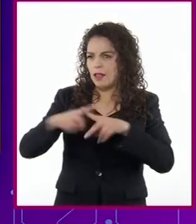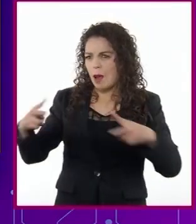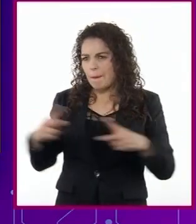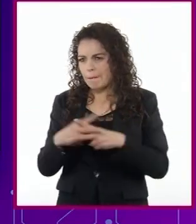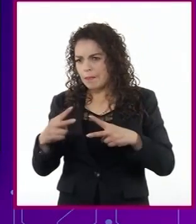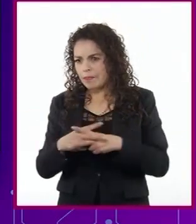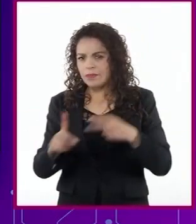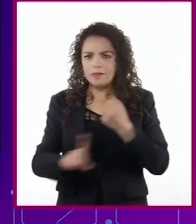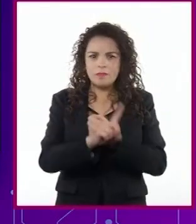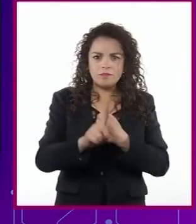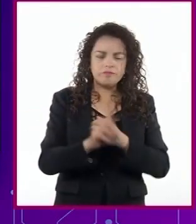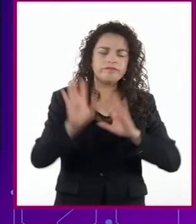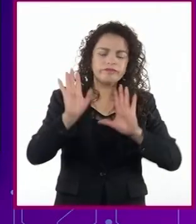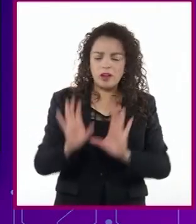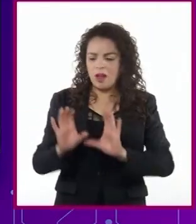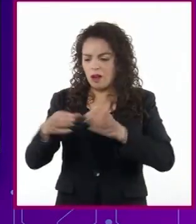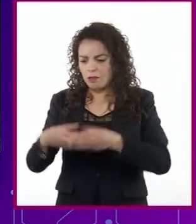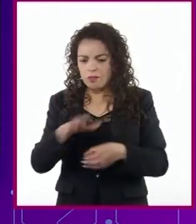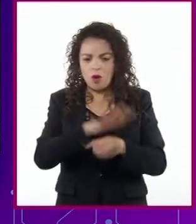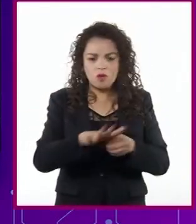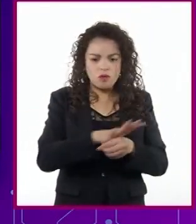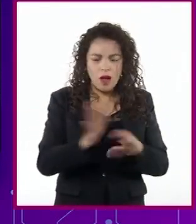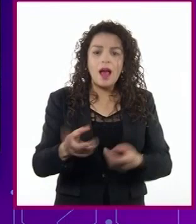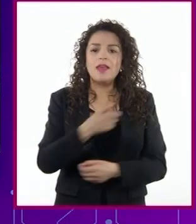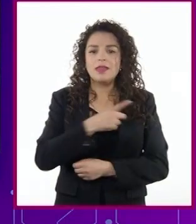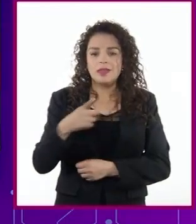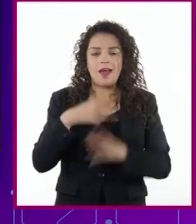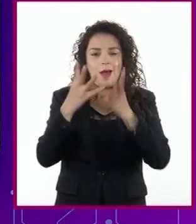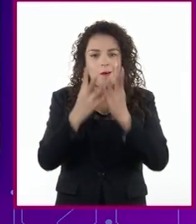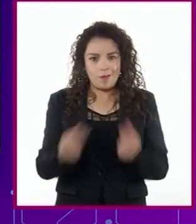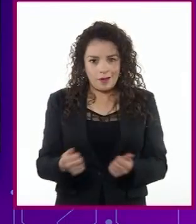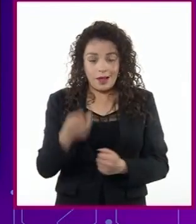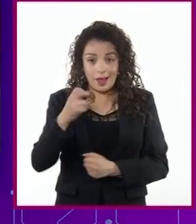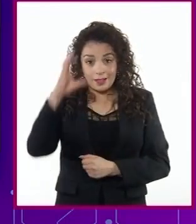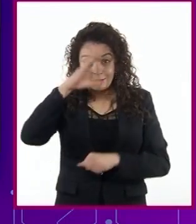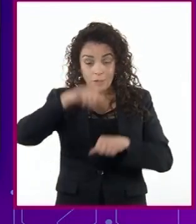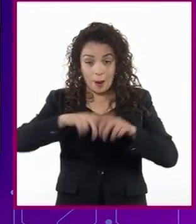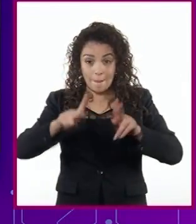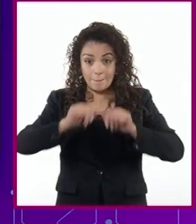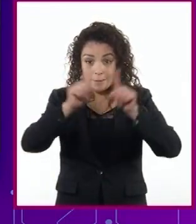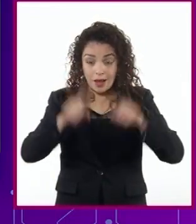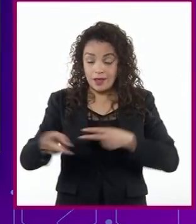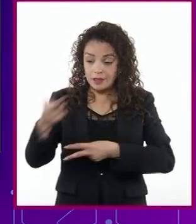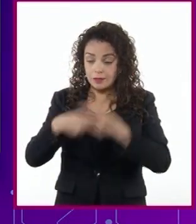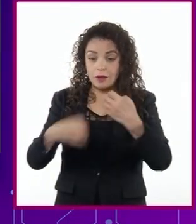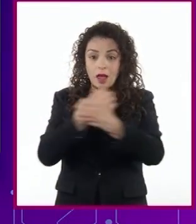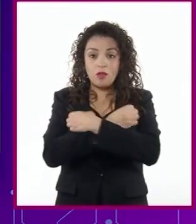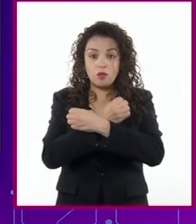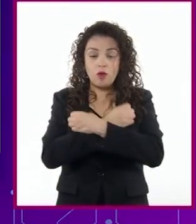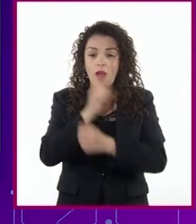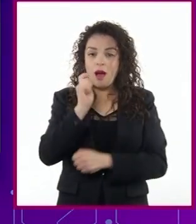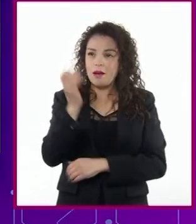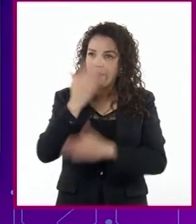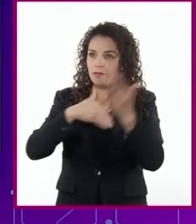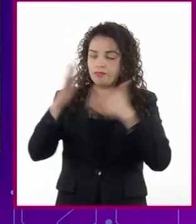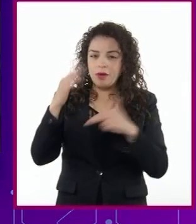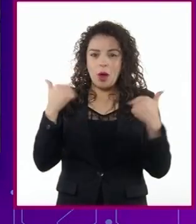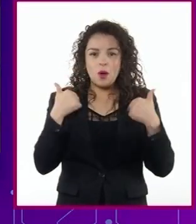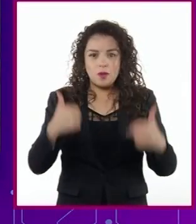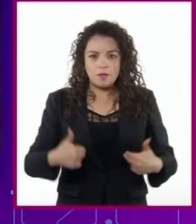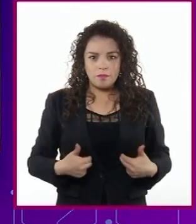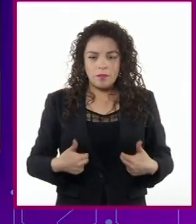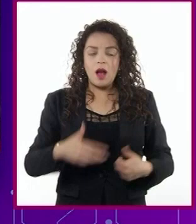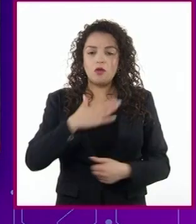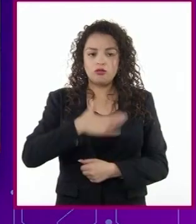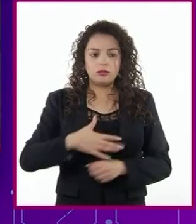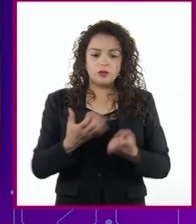una perspectiva local y global. Construir una cultura de paz exige una educación que valore lo humano y busque la justicia social.